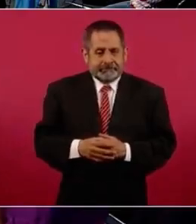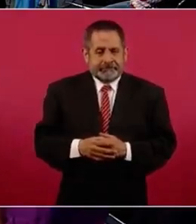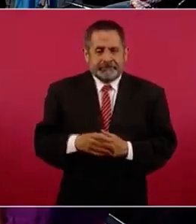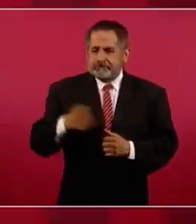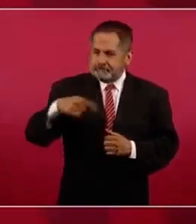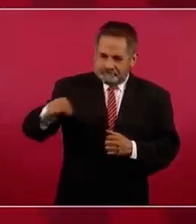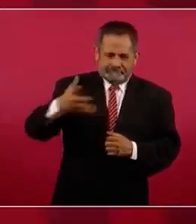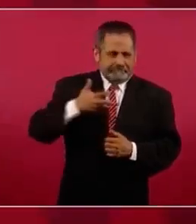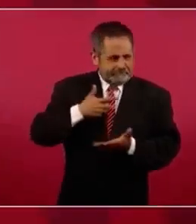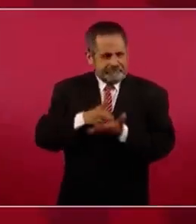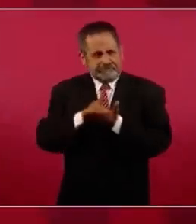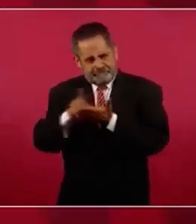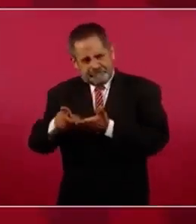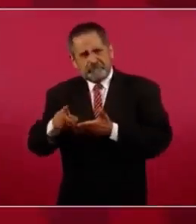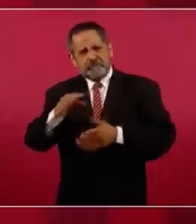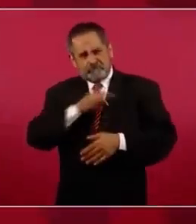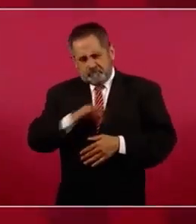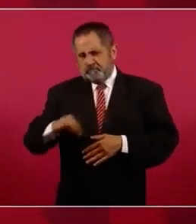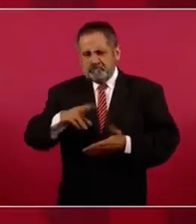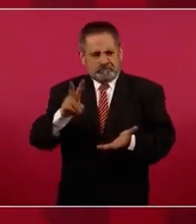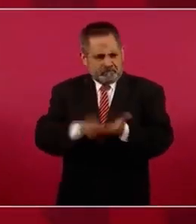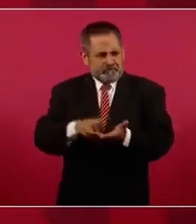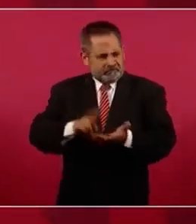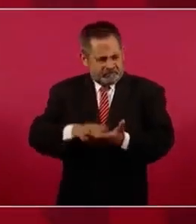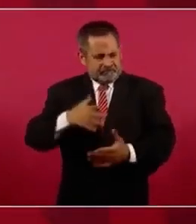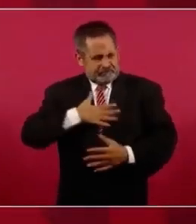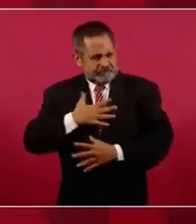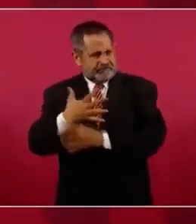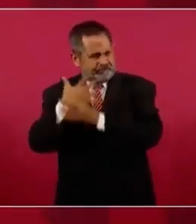ejercer su derecho, a hacer valer